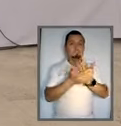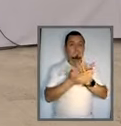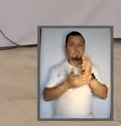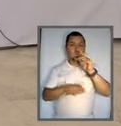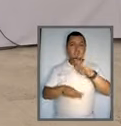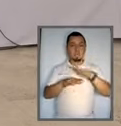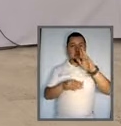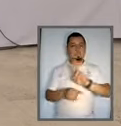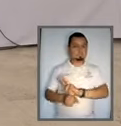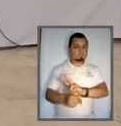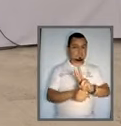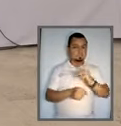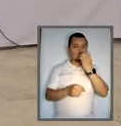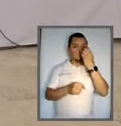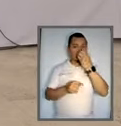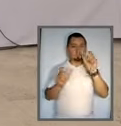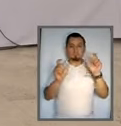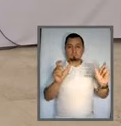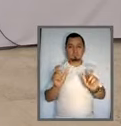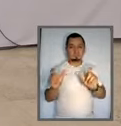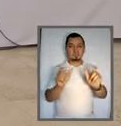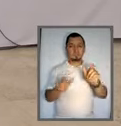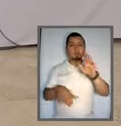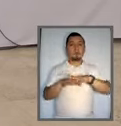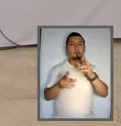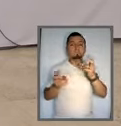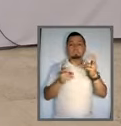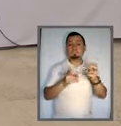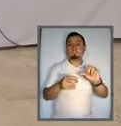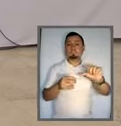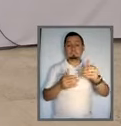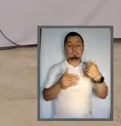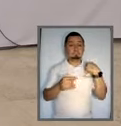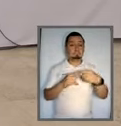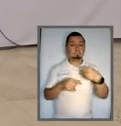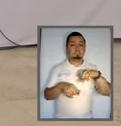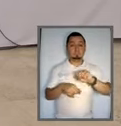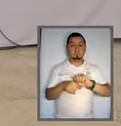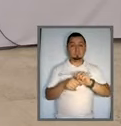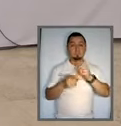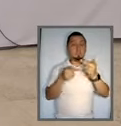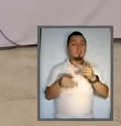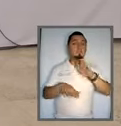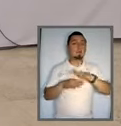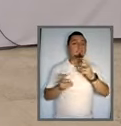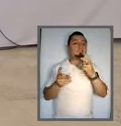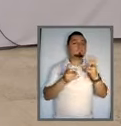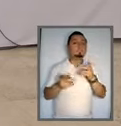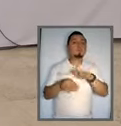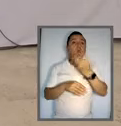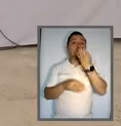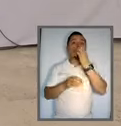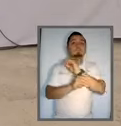tenga mayor vigilancia en las escuelas para que no se estén dando este aumento de robos como se ha dado en las últimas semanas? Y tomando en cuenta también que hoy